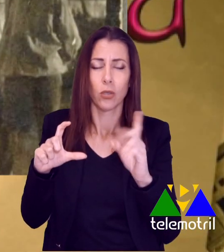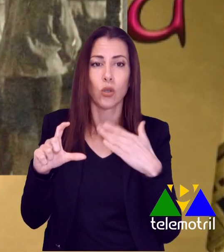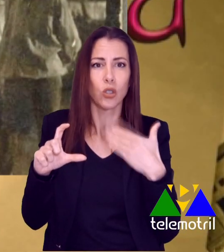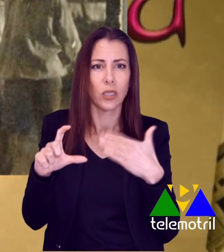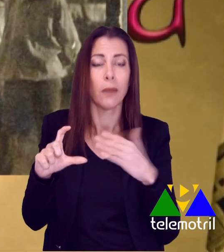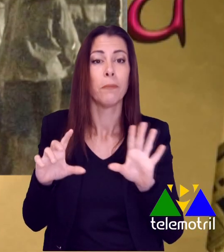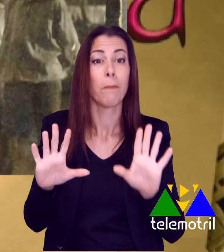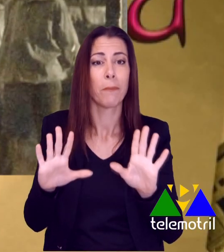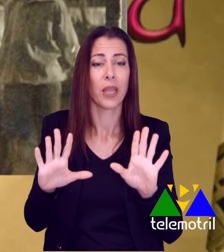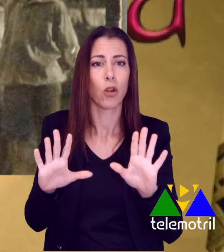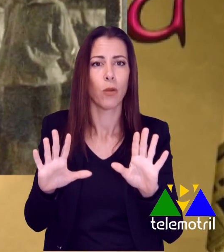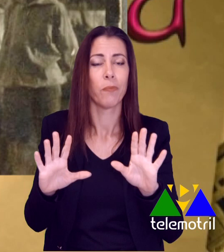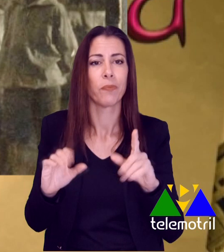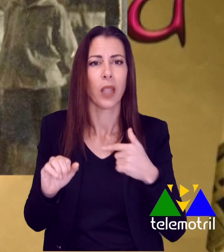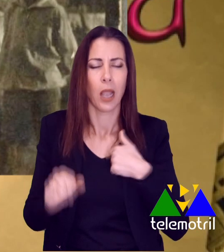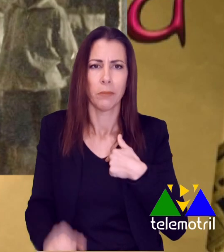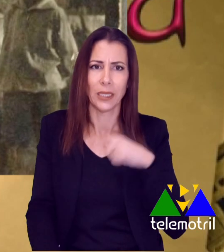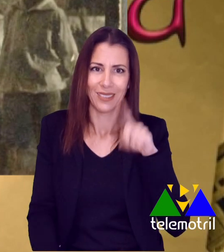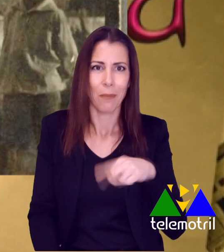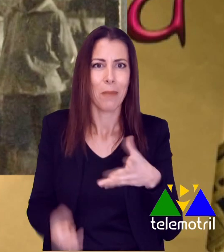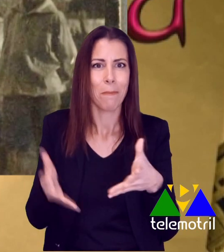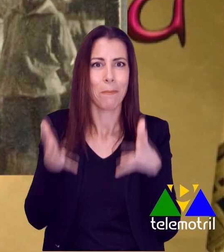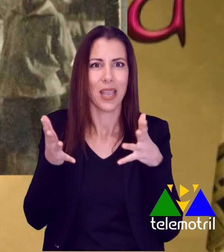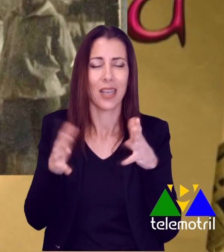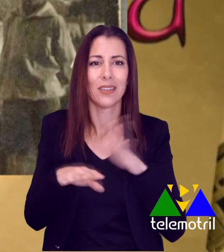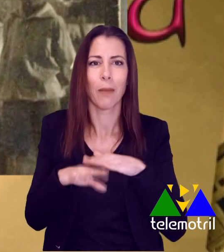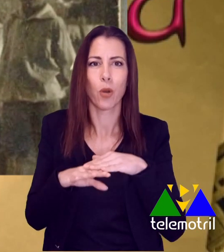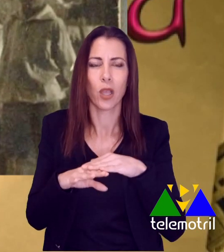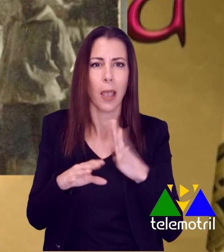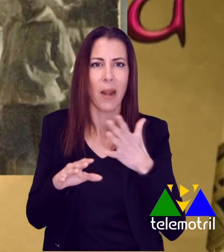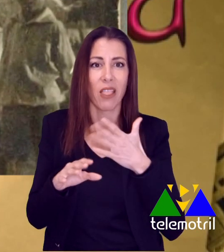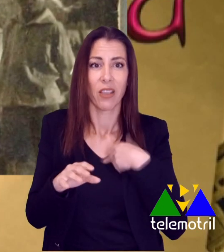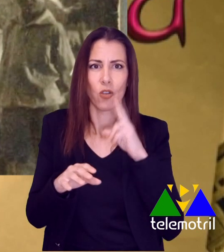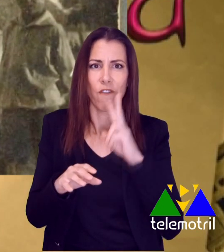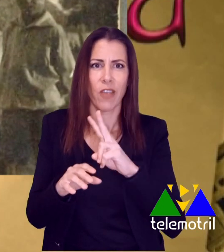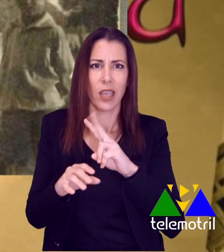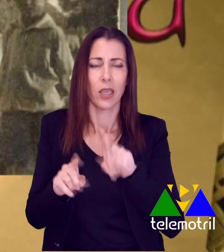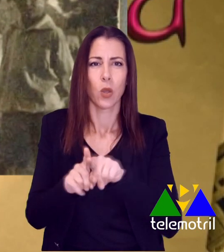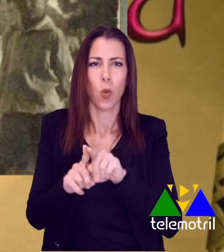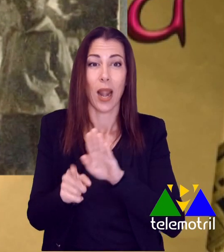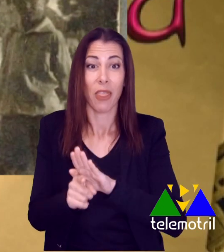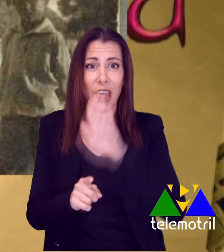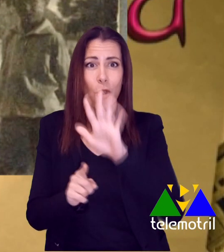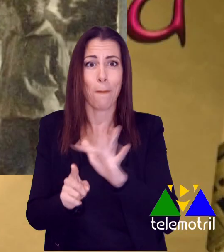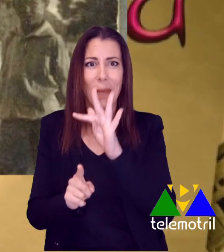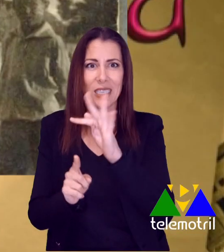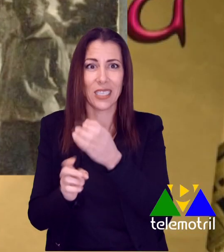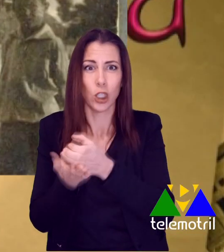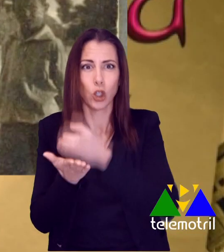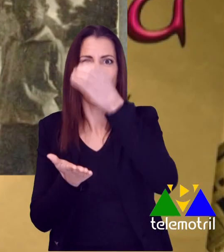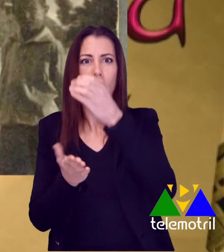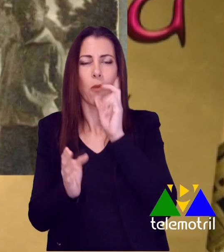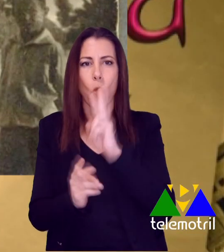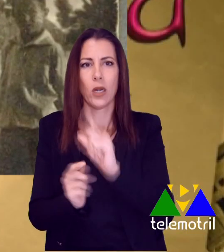50. Y esa cúpula, que volvemos a insistir, a mí también me encanta porque le da todavía la estira, todavía claro, más, le da más verticalidad, le da sensación